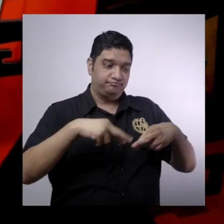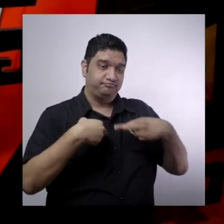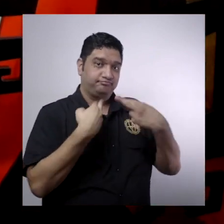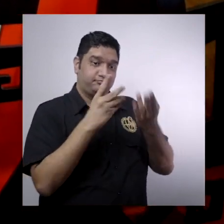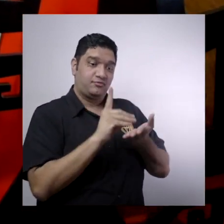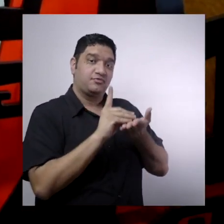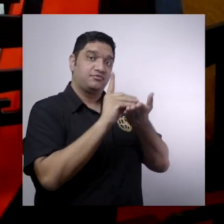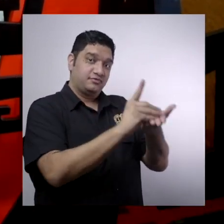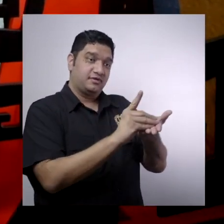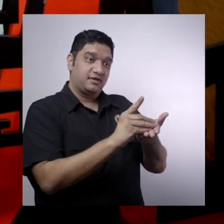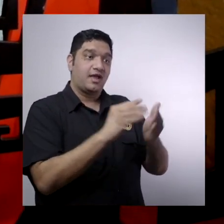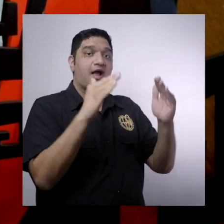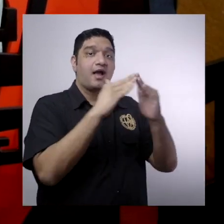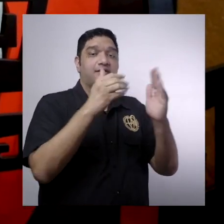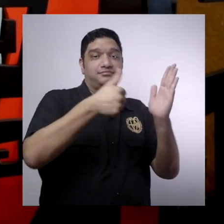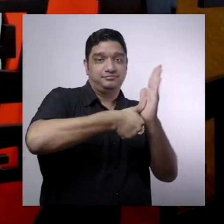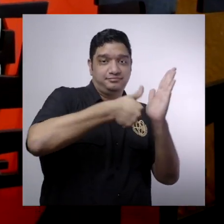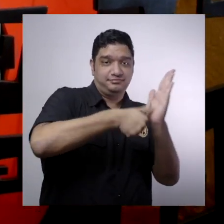Es una obra